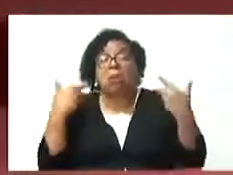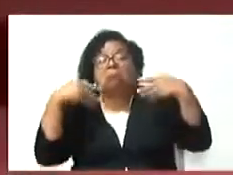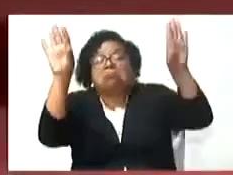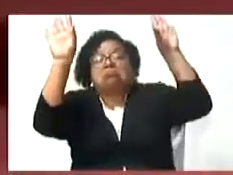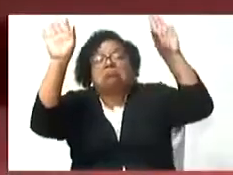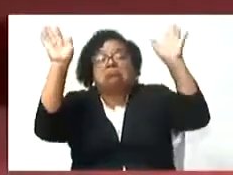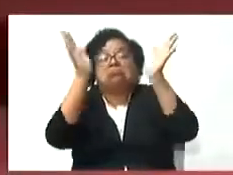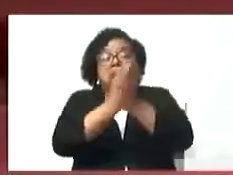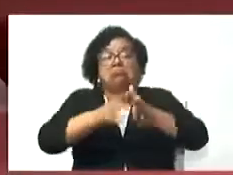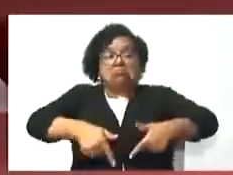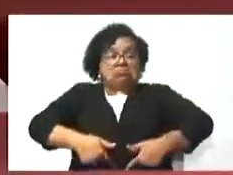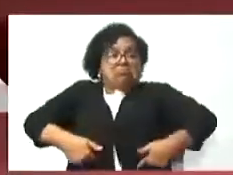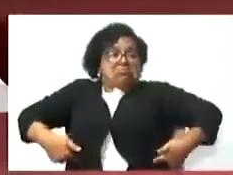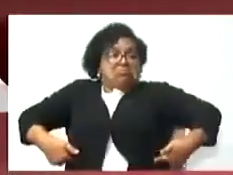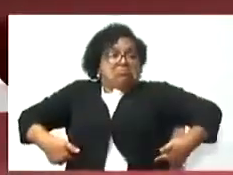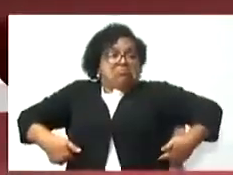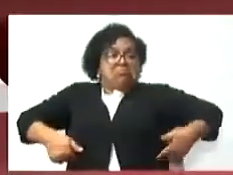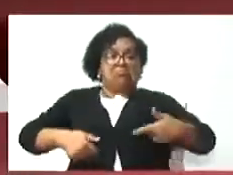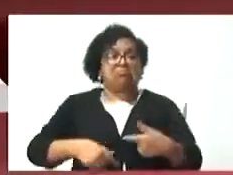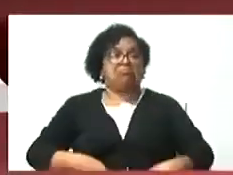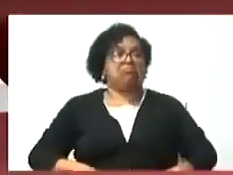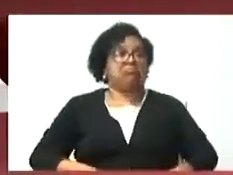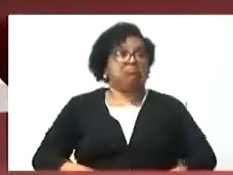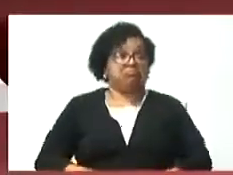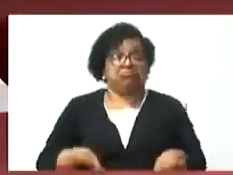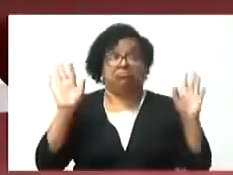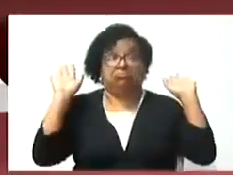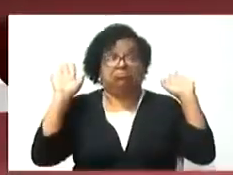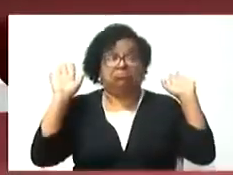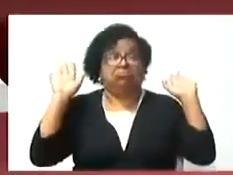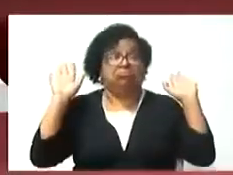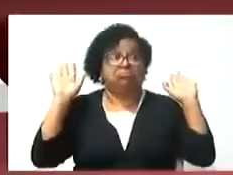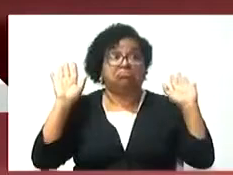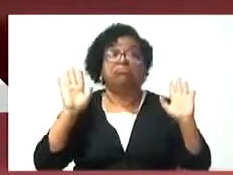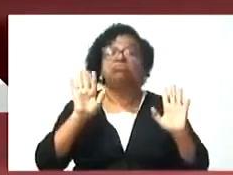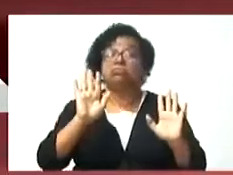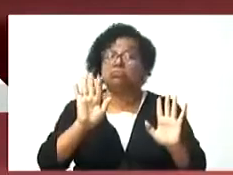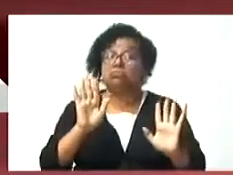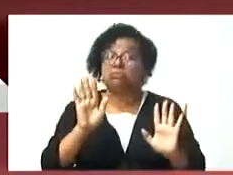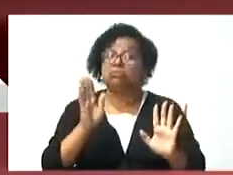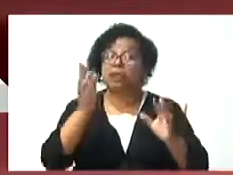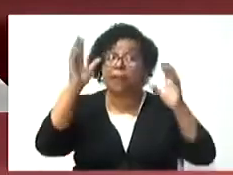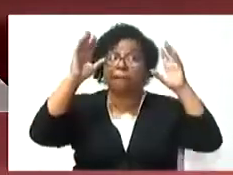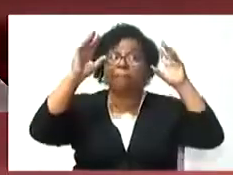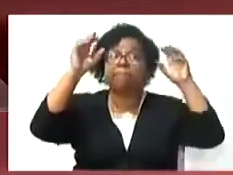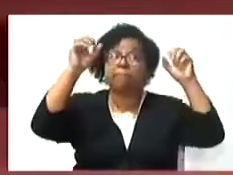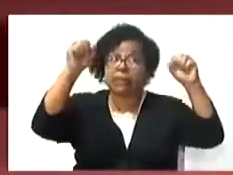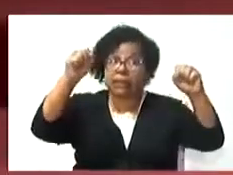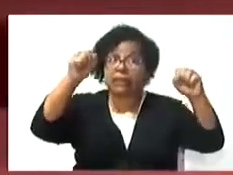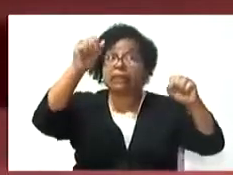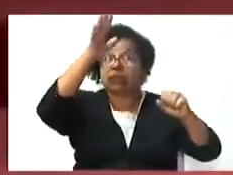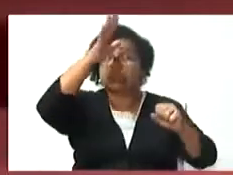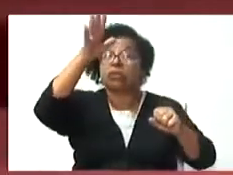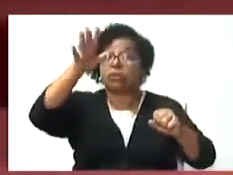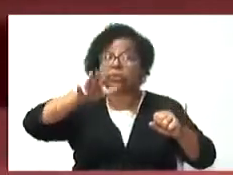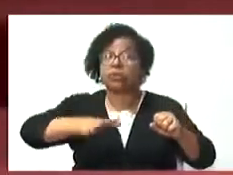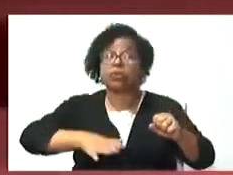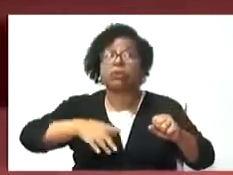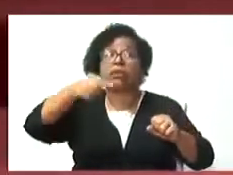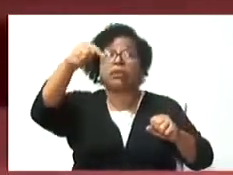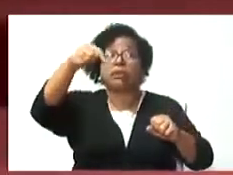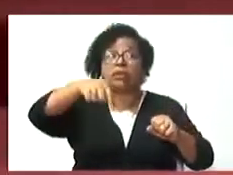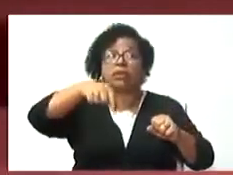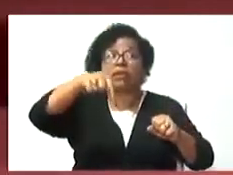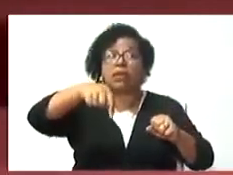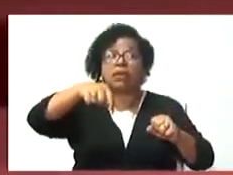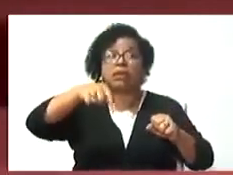chori la barriga afuera por lo único que falta y oiga presidente los hombres de aquí todos